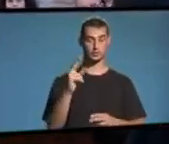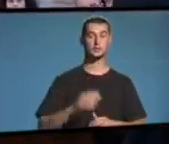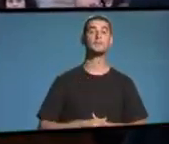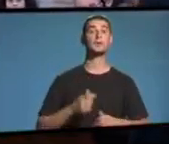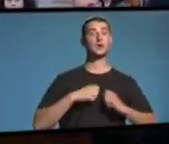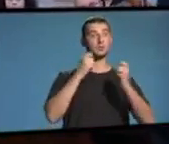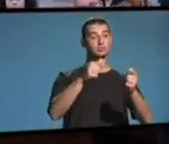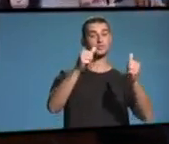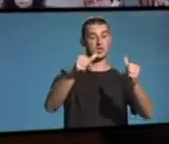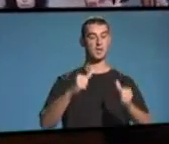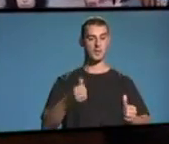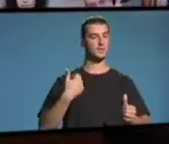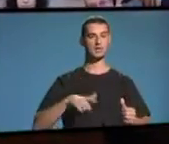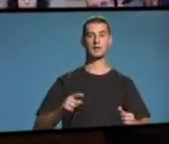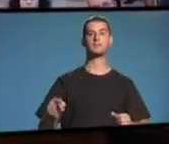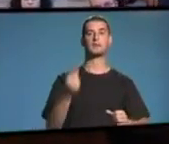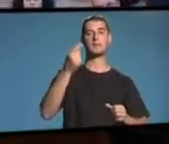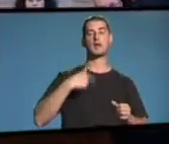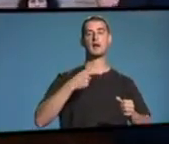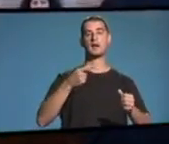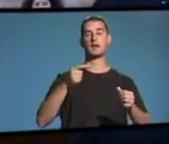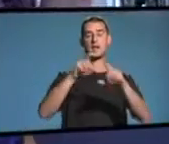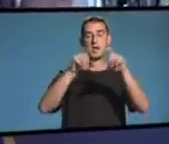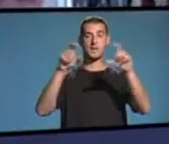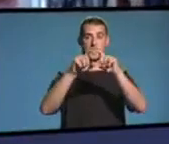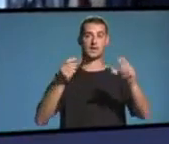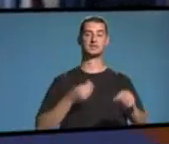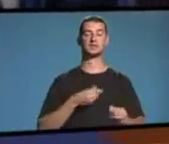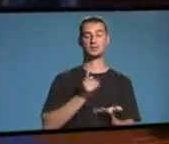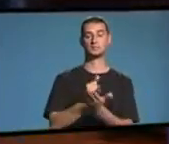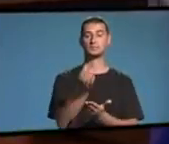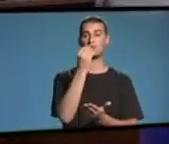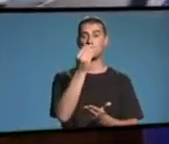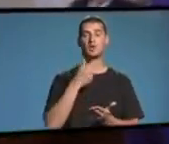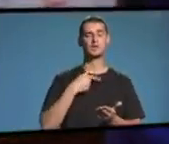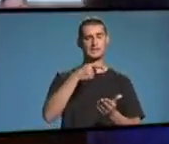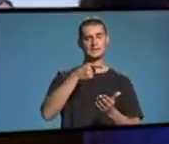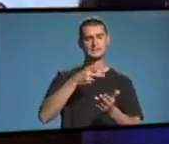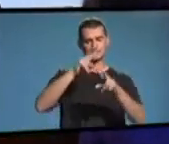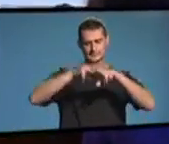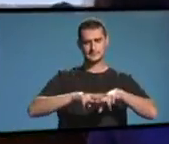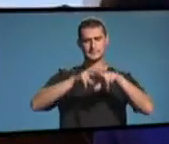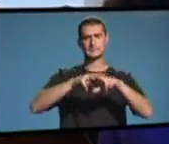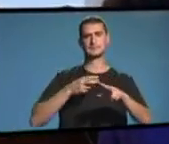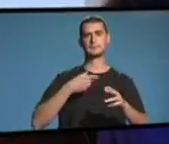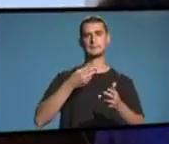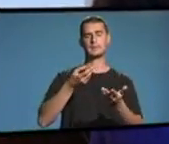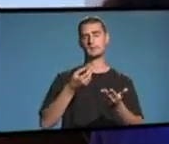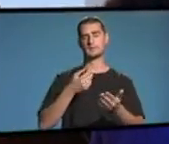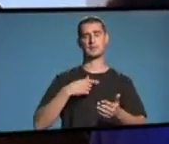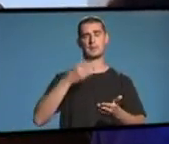Dúas exposicións paran o peche ao noso programa, a de Paco Pestana e a de Fundación Vicente Ferrer que organizou o Centrat.